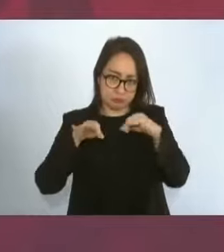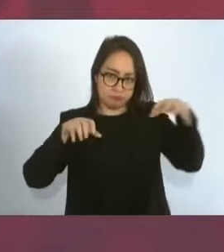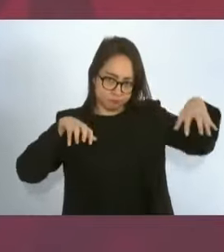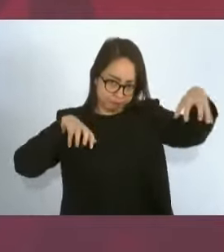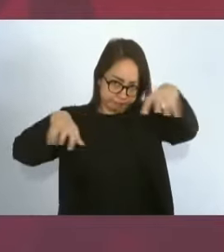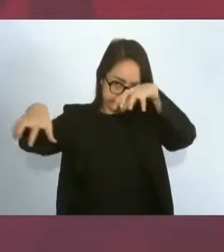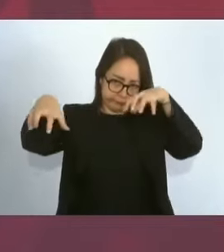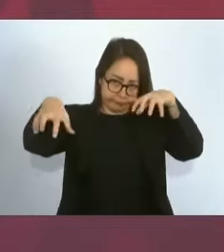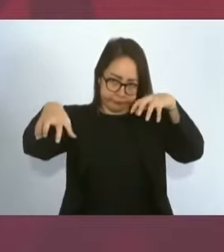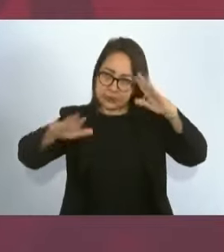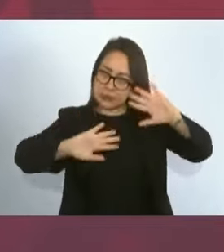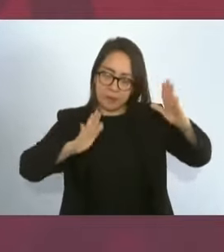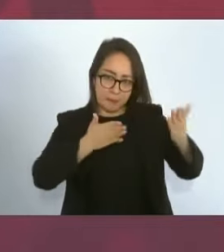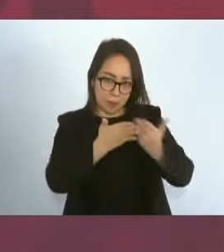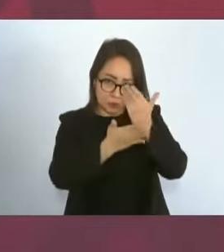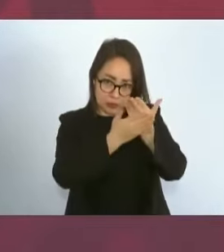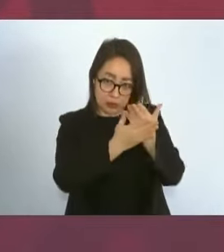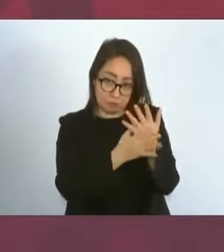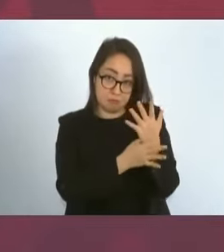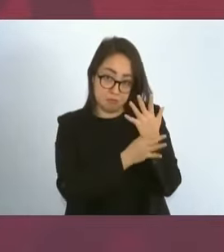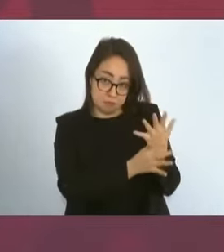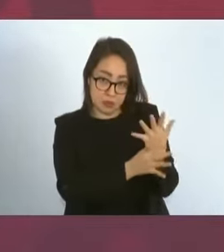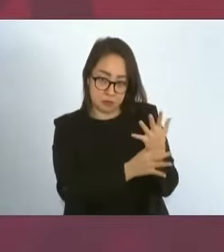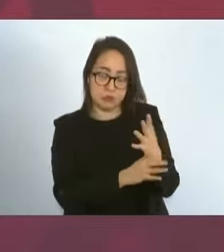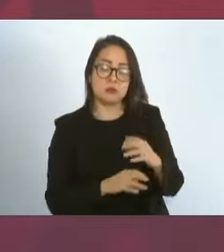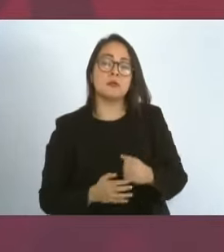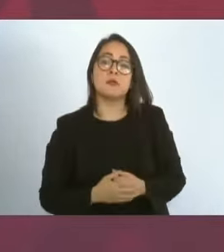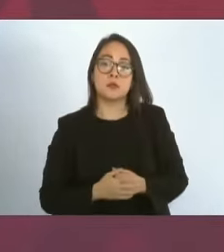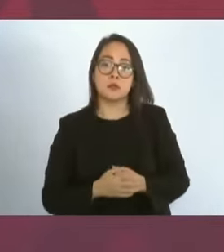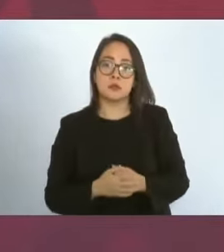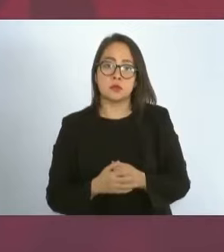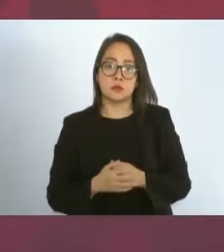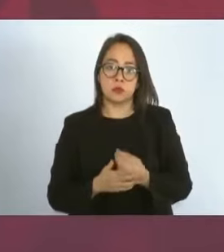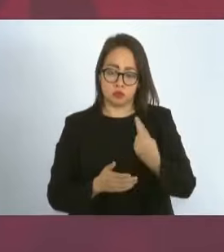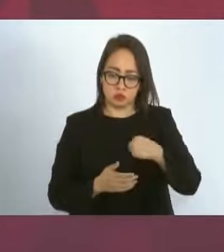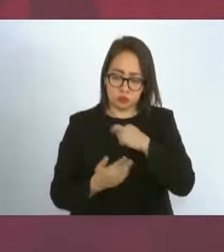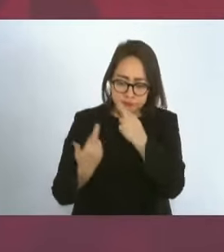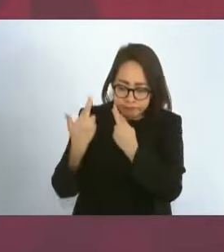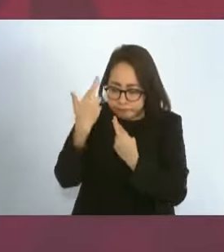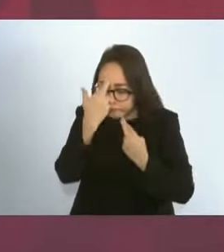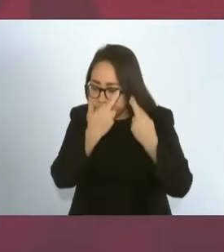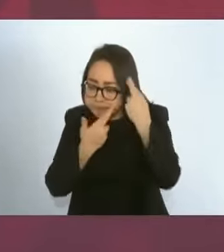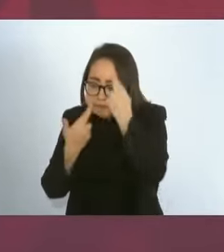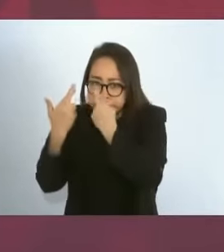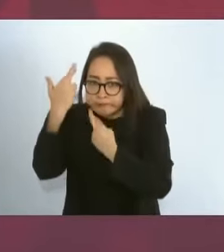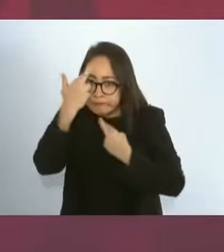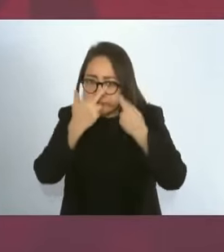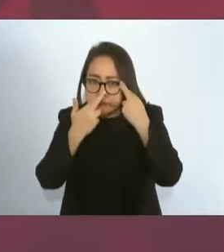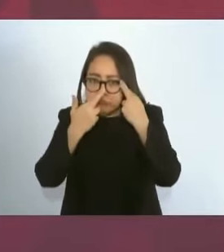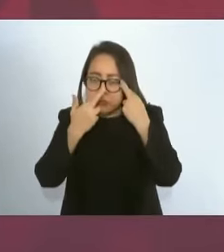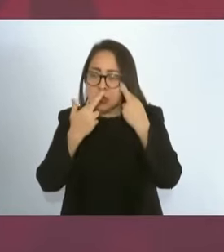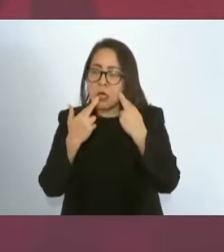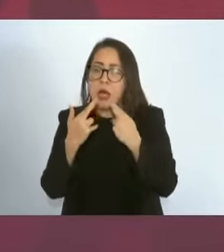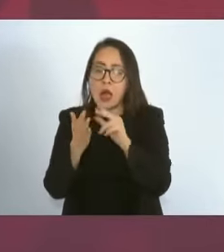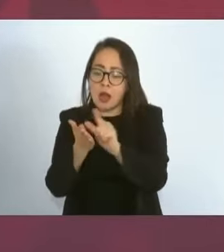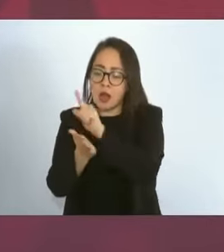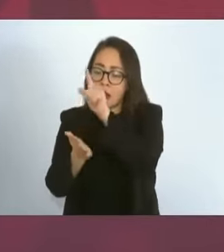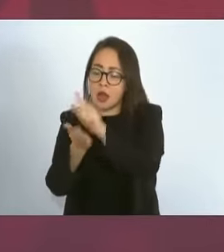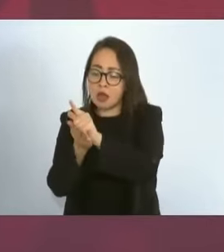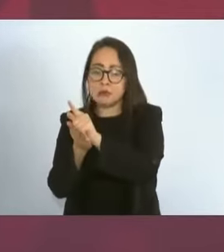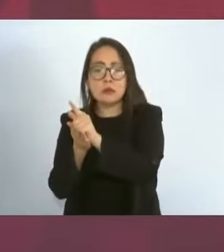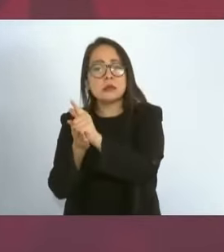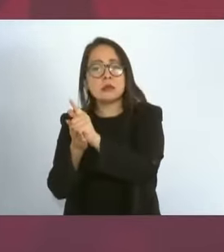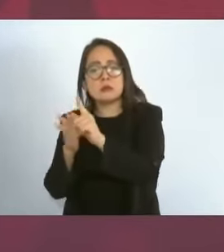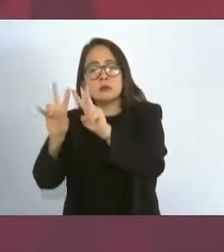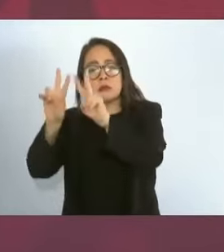vamos a revisar la contr contrarreforma laboral de Cedillo la